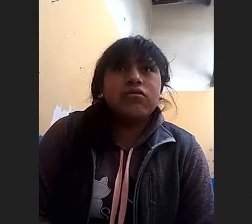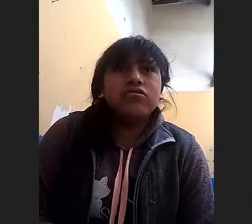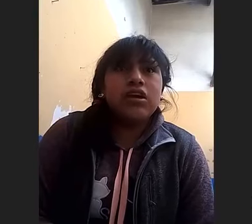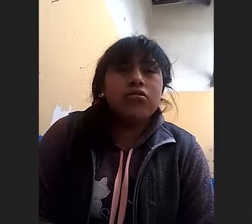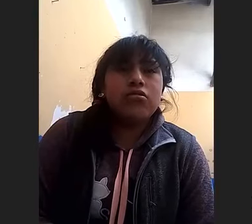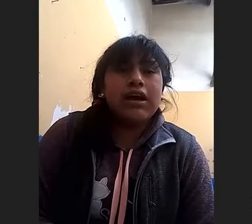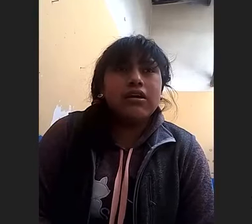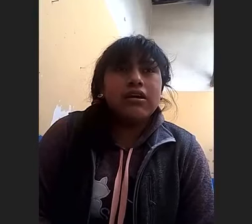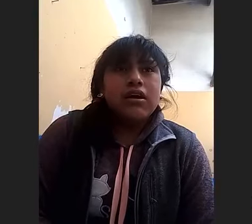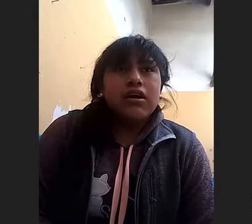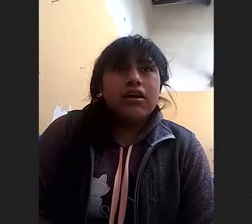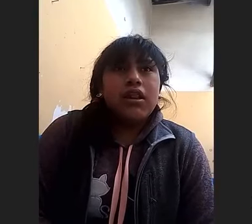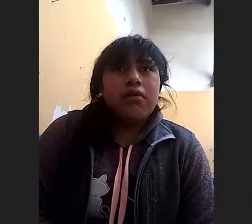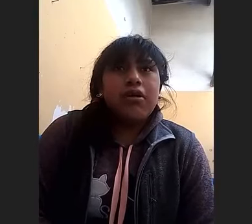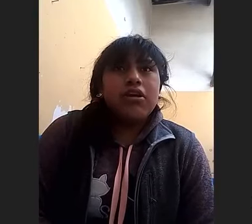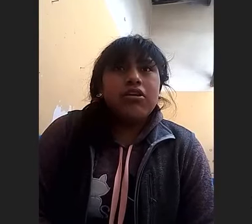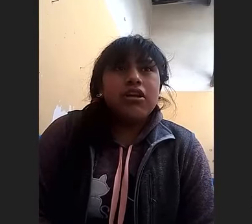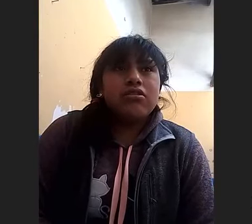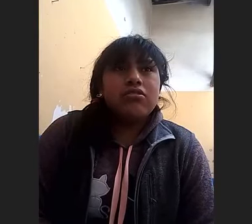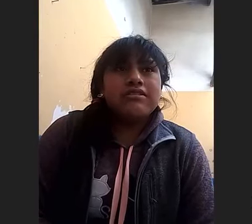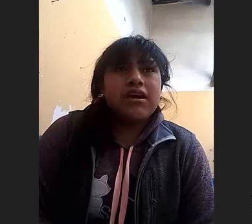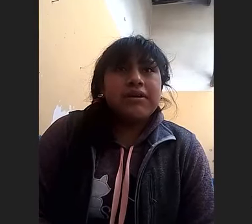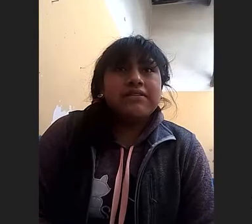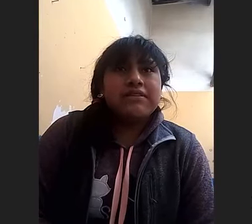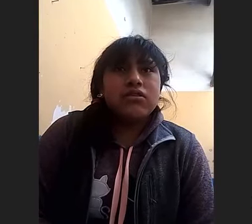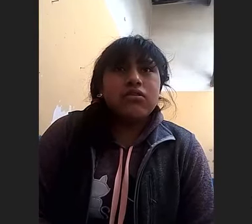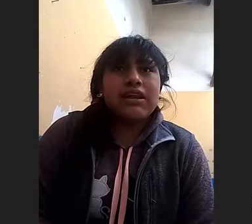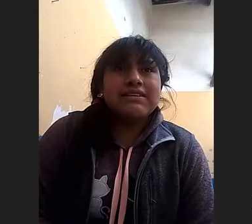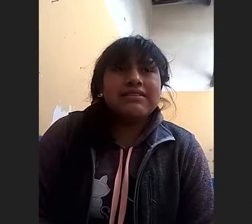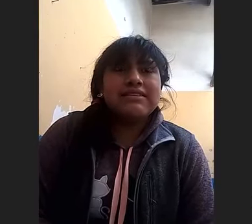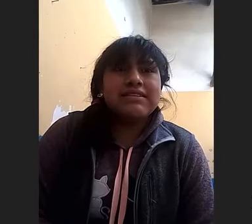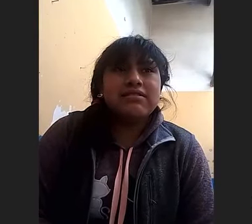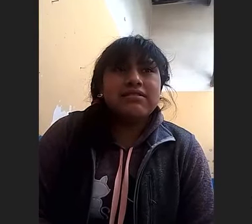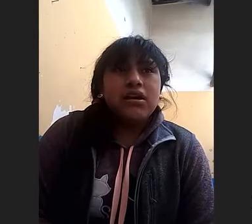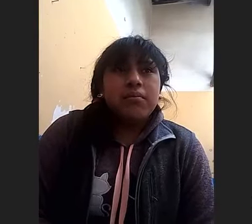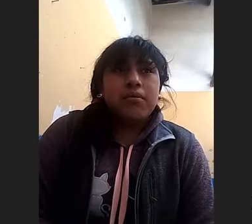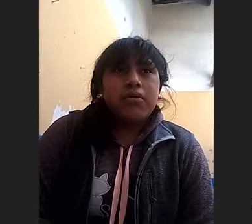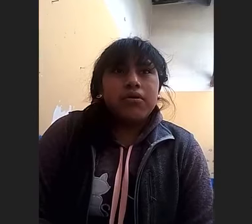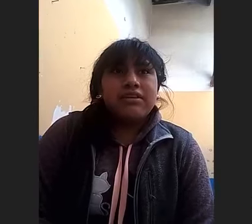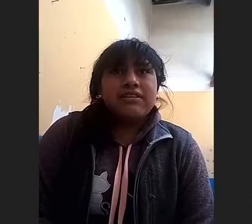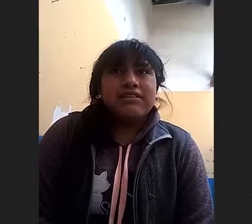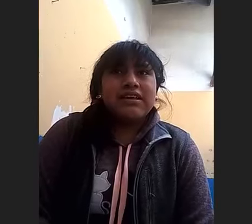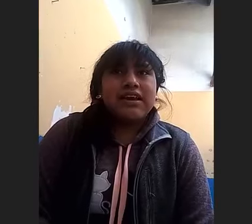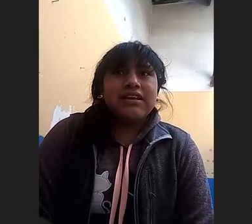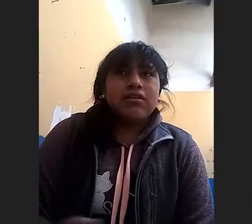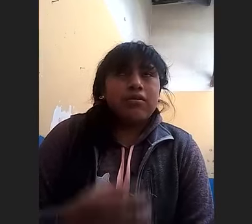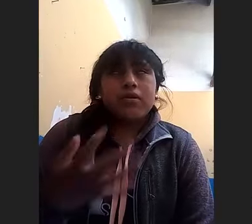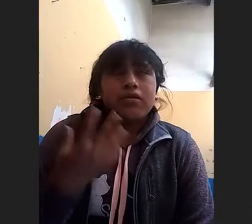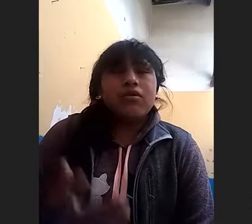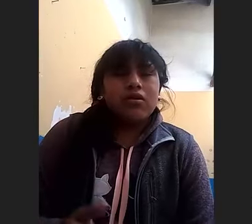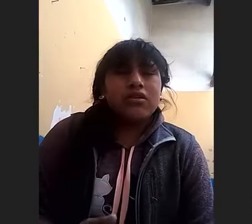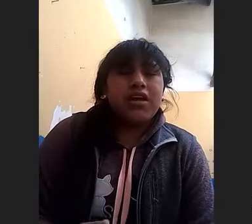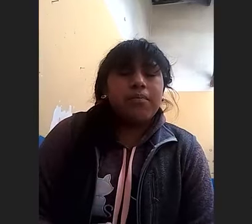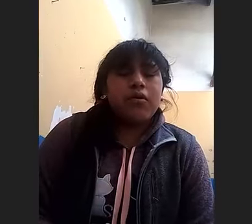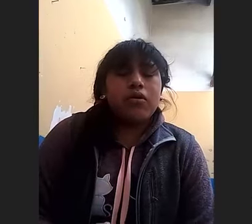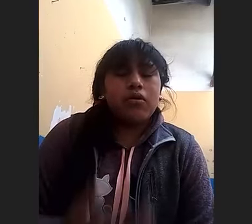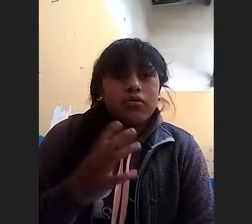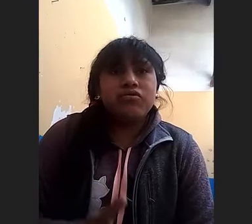un celular y la mayoría no están pasando clases por necesidad de o por no contar